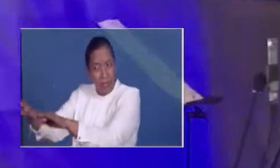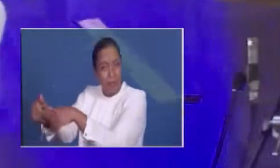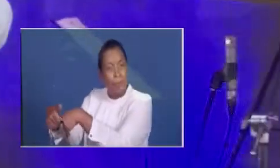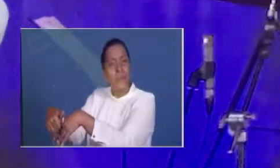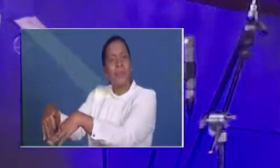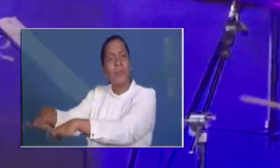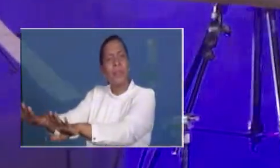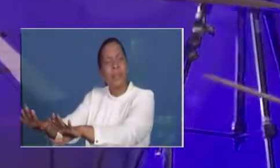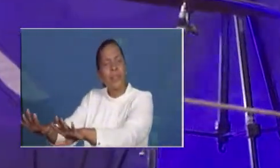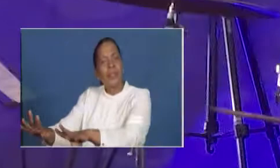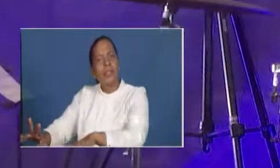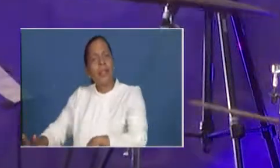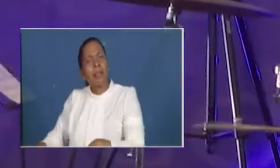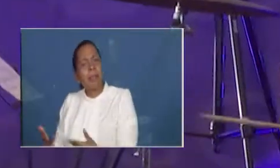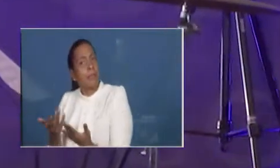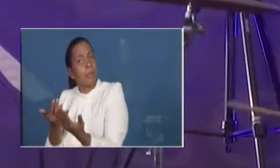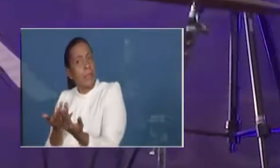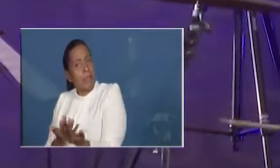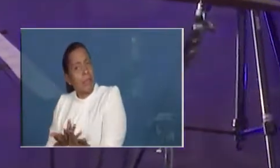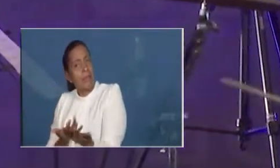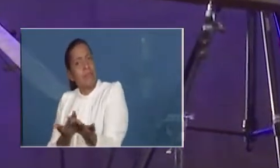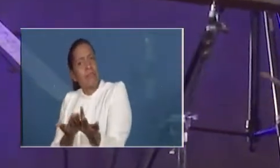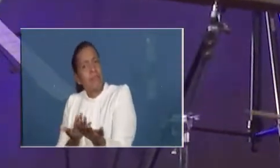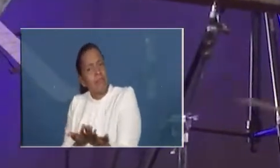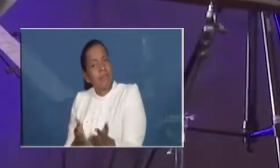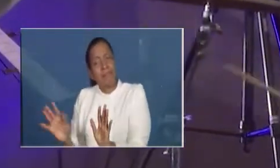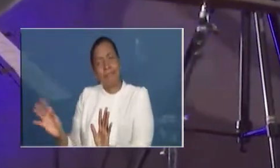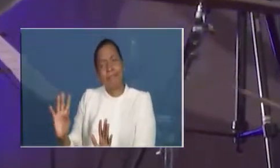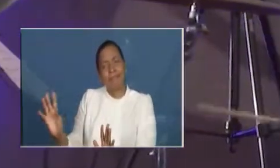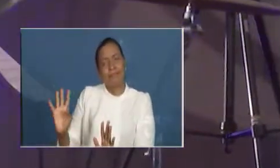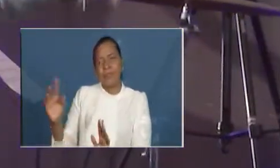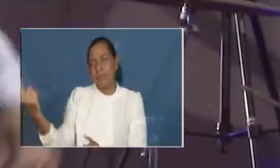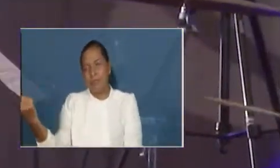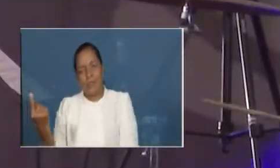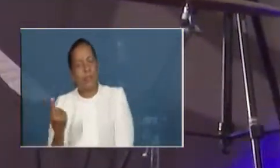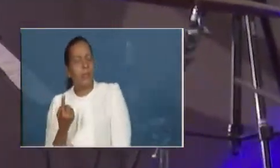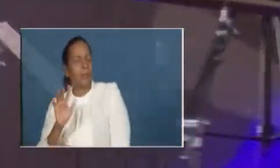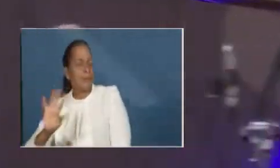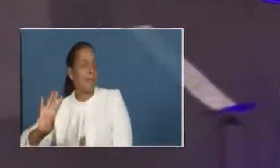Con la esperanza de lo que no regresará.